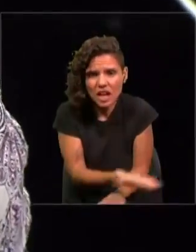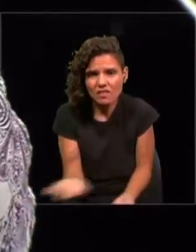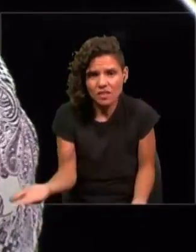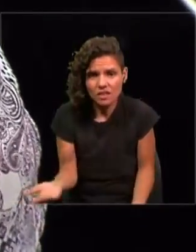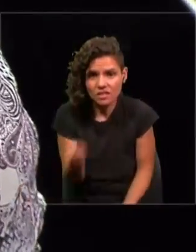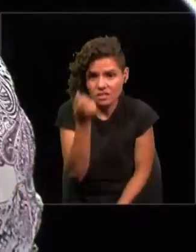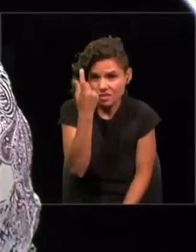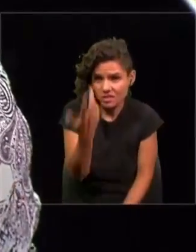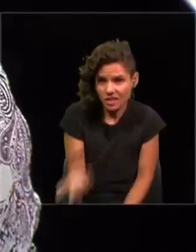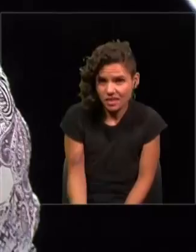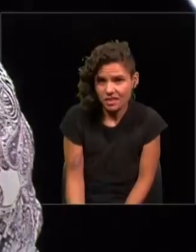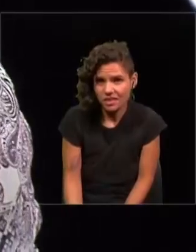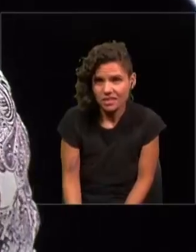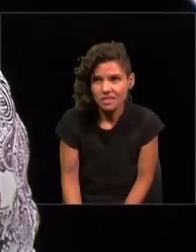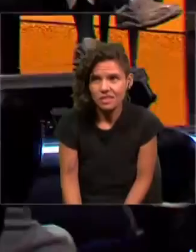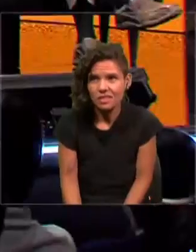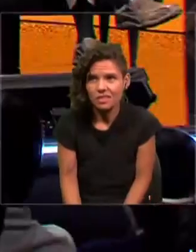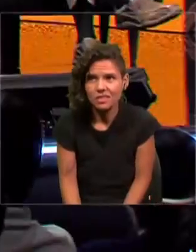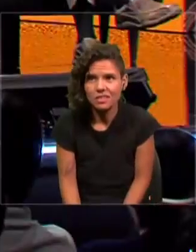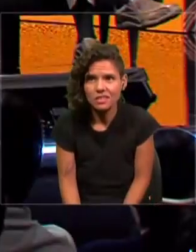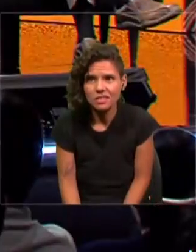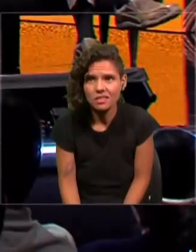¿Entendieron bien lo que quiero decir?